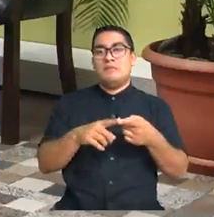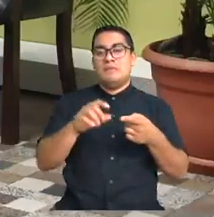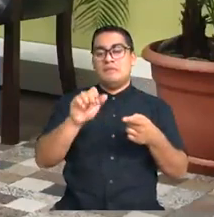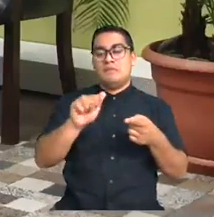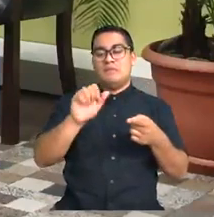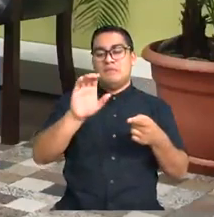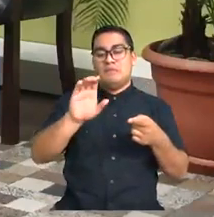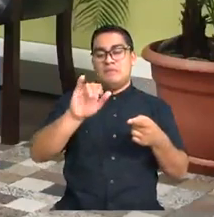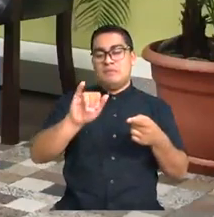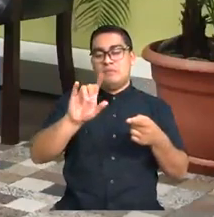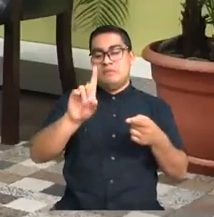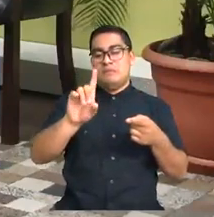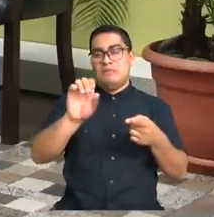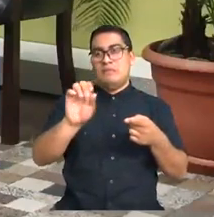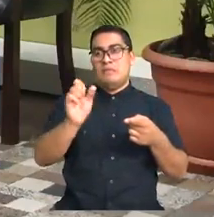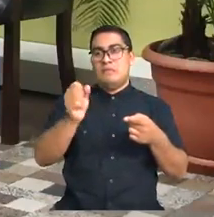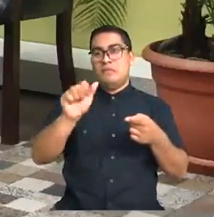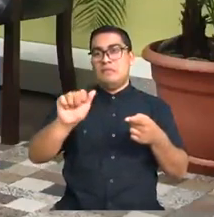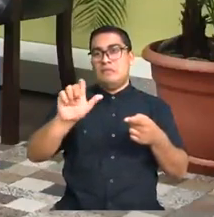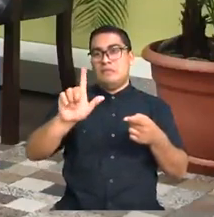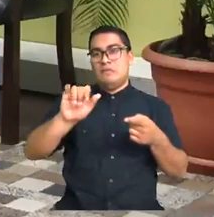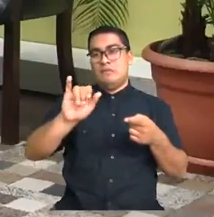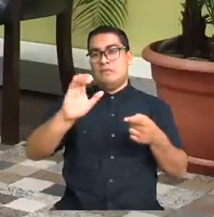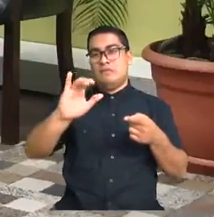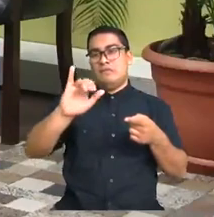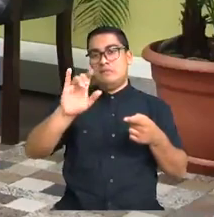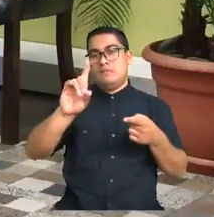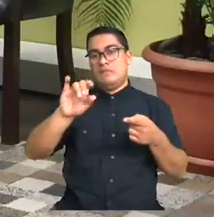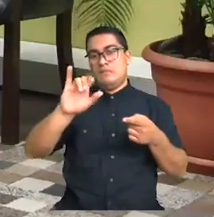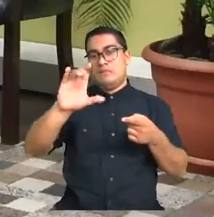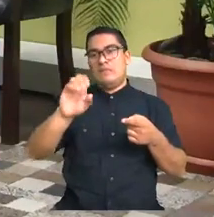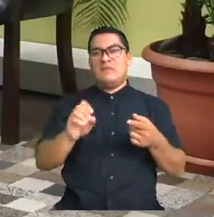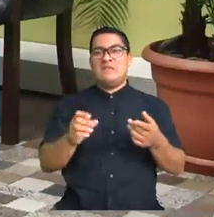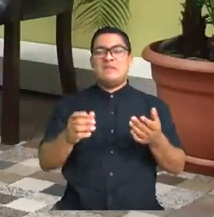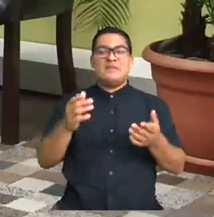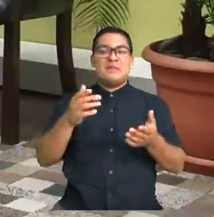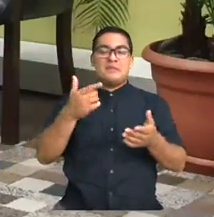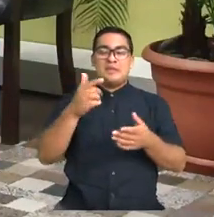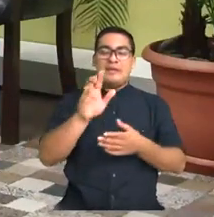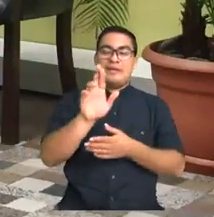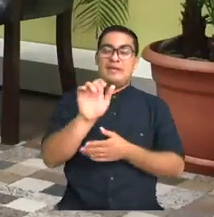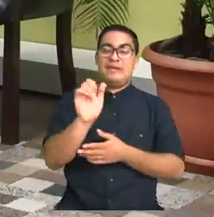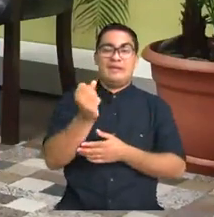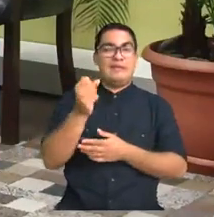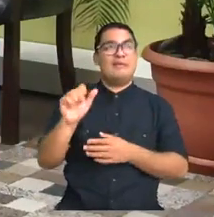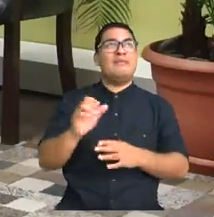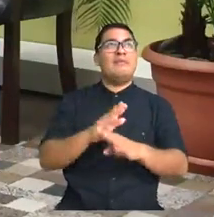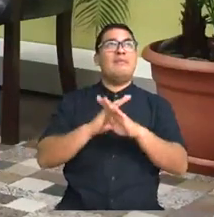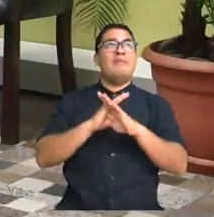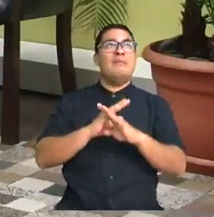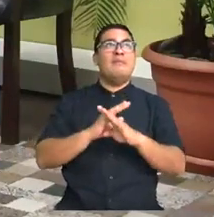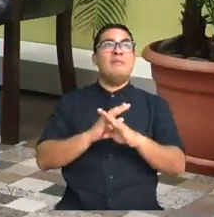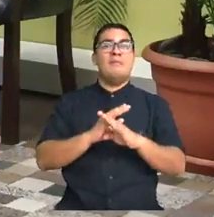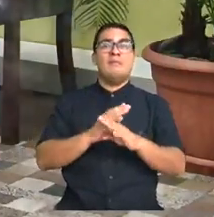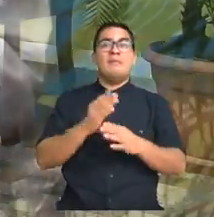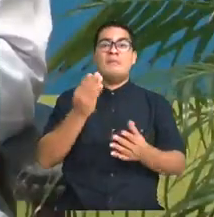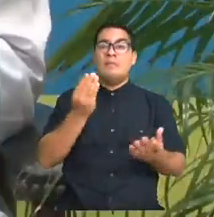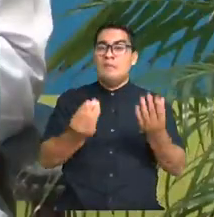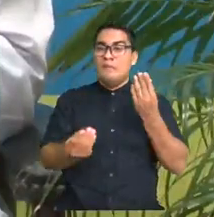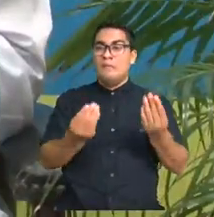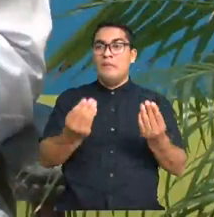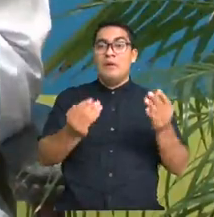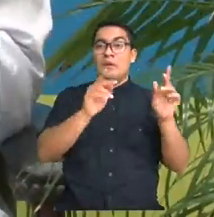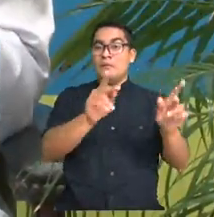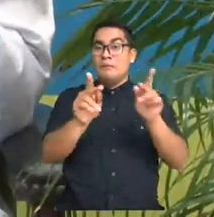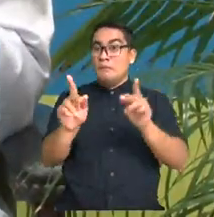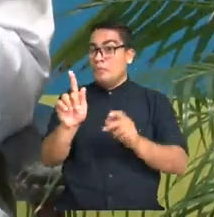salicílico, para disminuir la piel grasa. Pero eso, como decía antes, tiene que ver, es personalizado, no es para todos